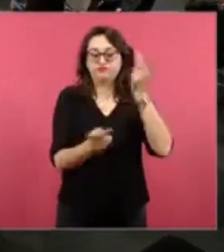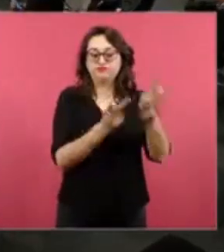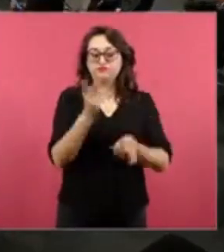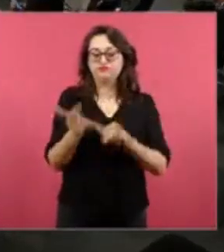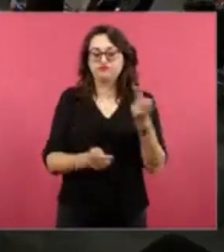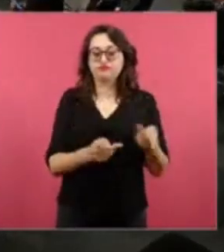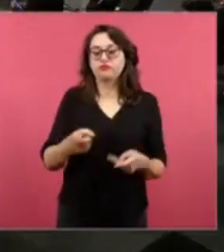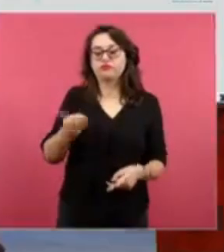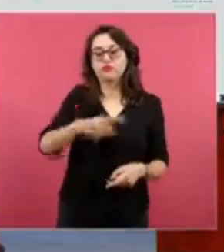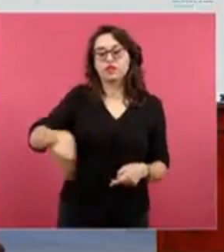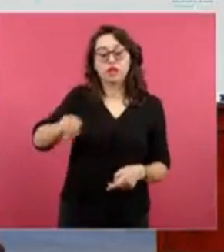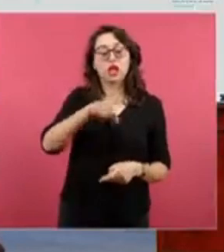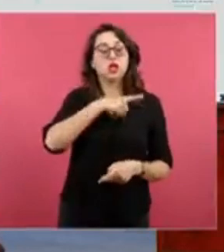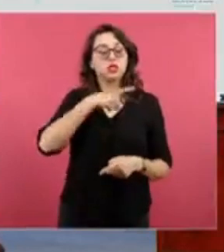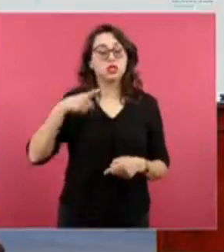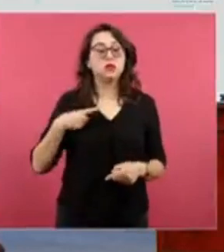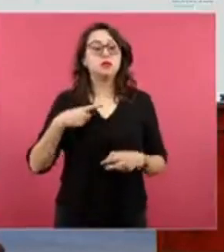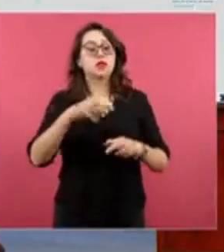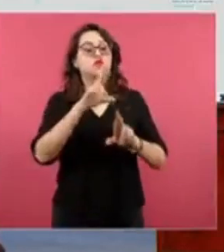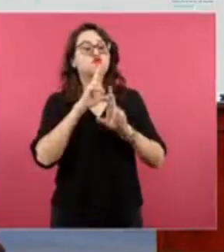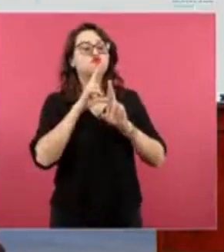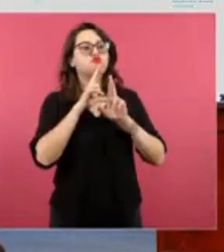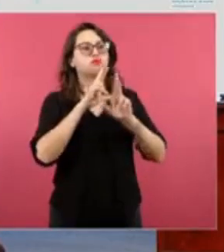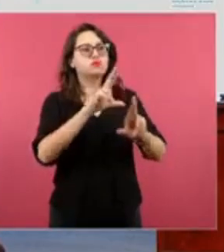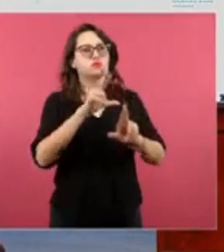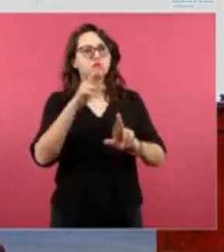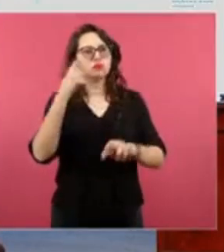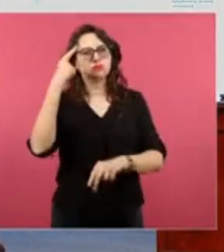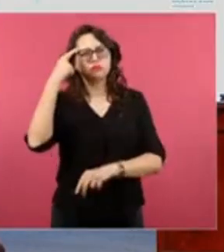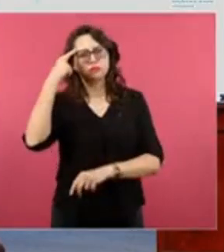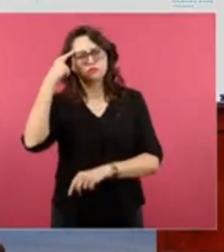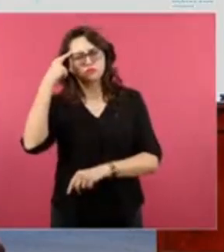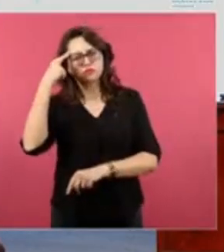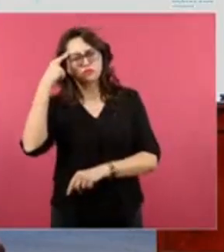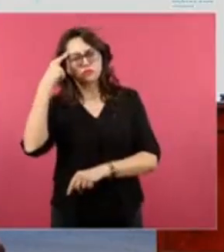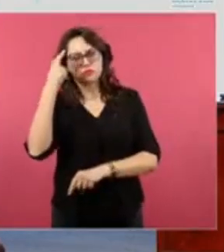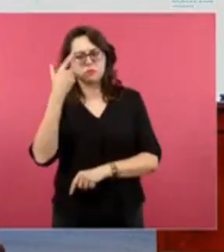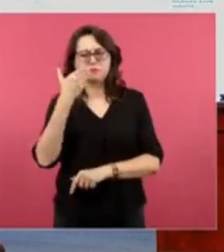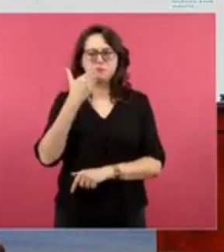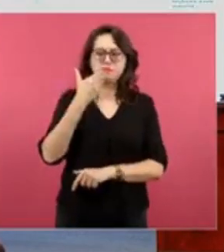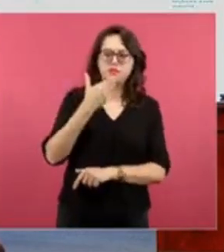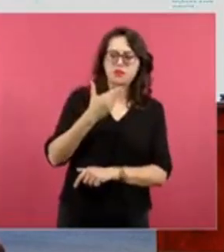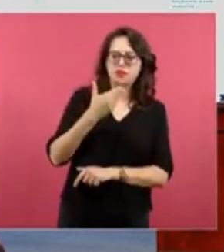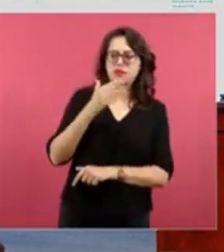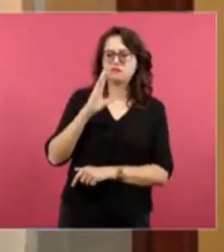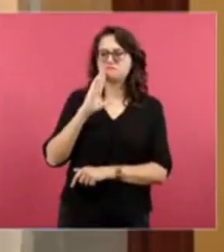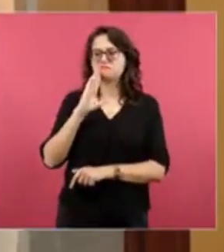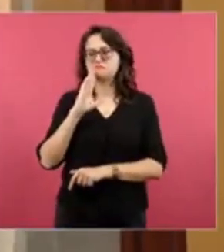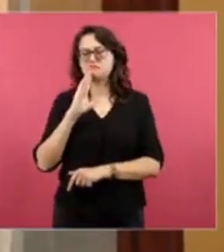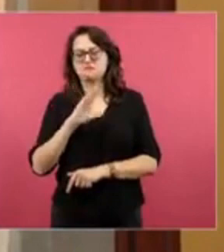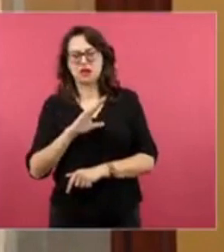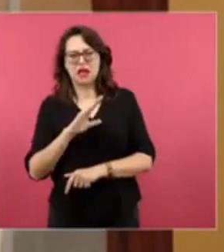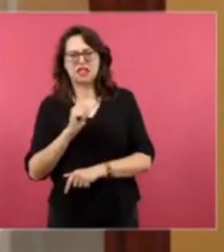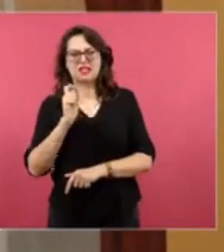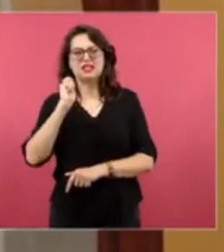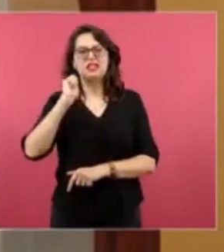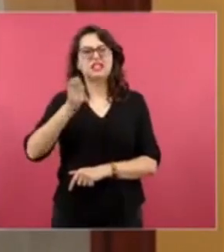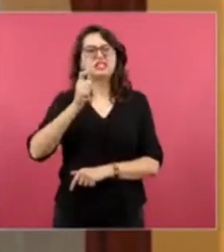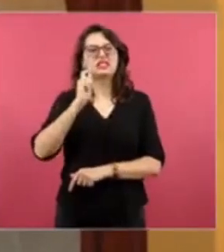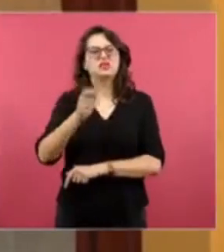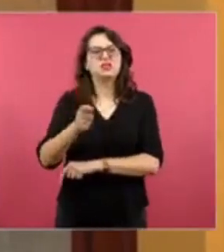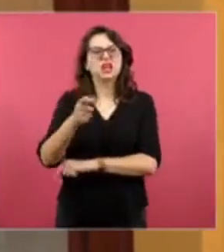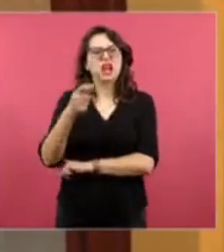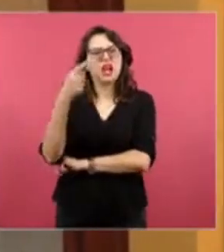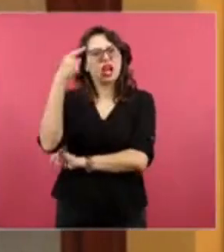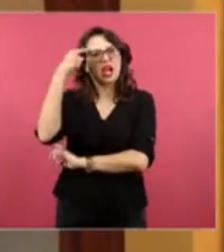Y entonces empezamos con el pensamiento crítico, que más adelante nos van a explicar qué es eso. Pensamiento